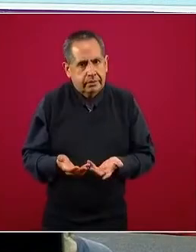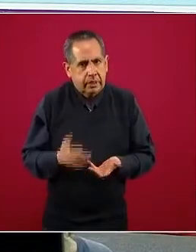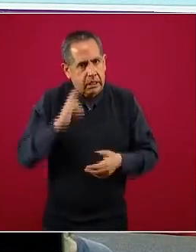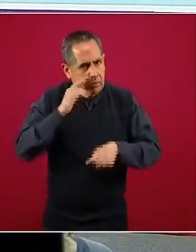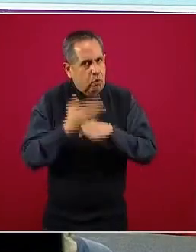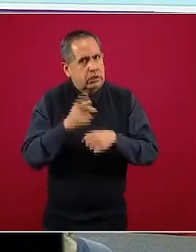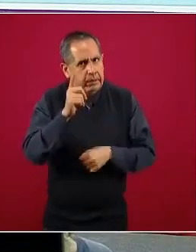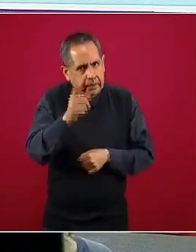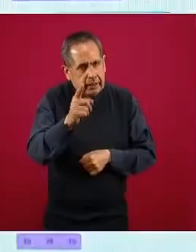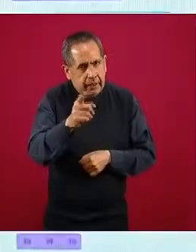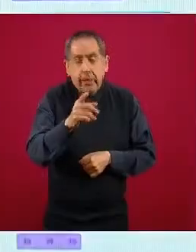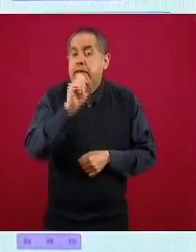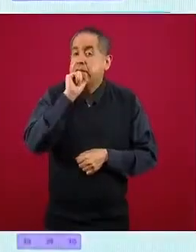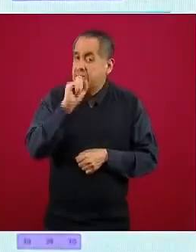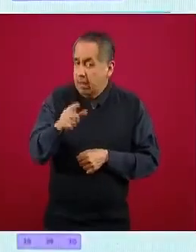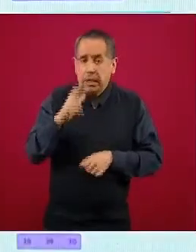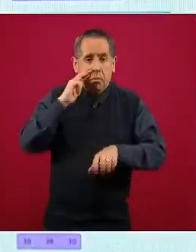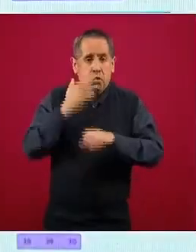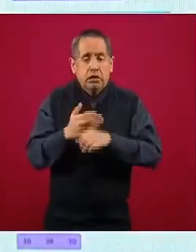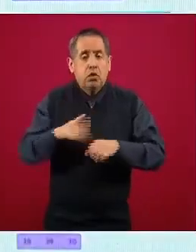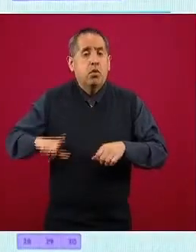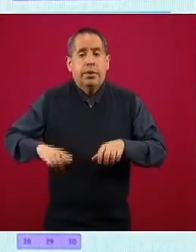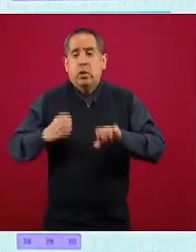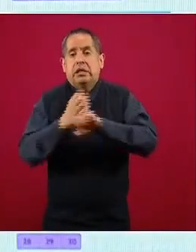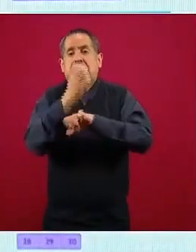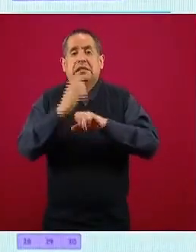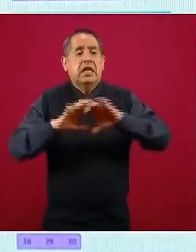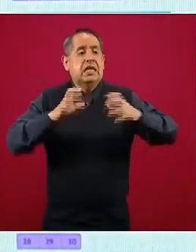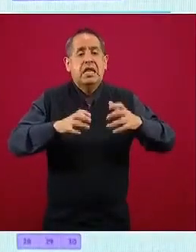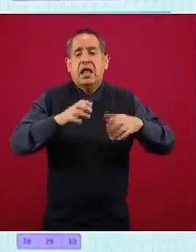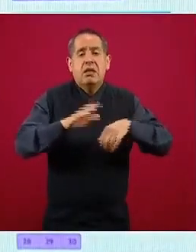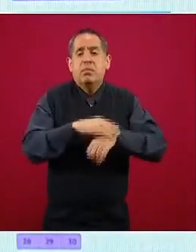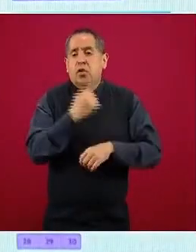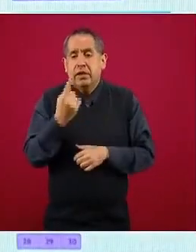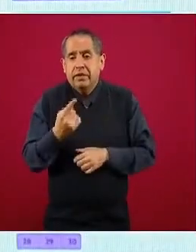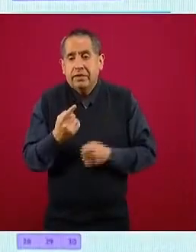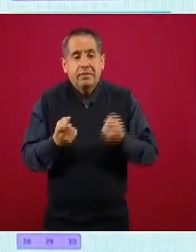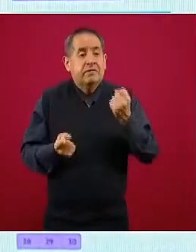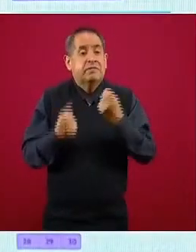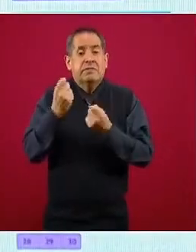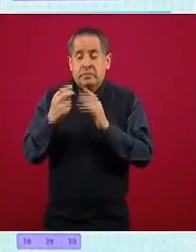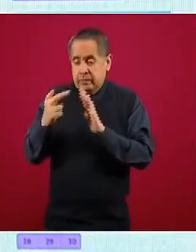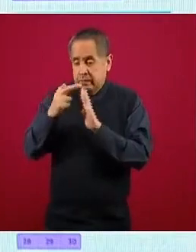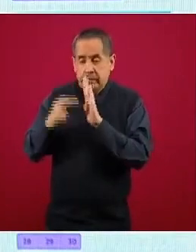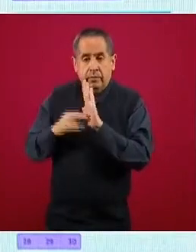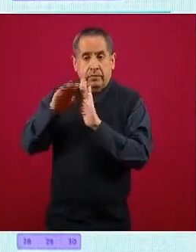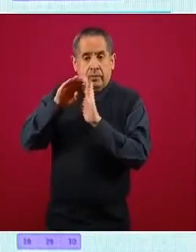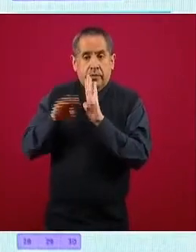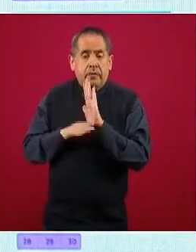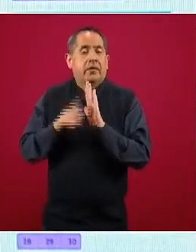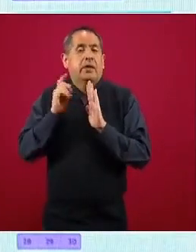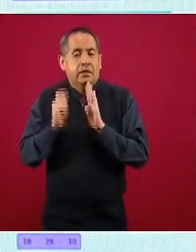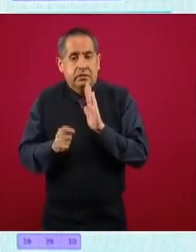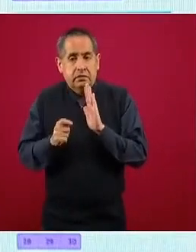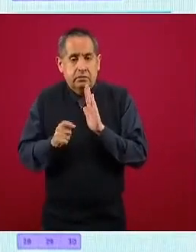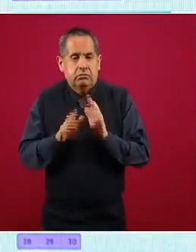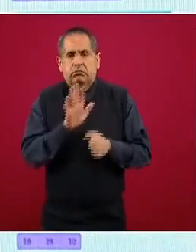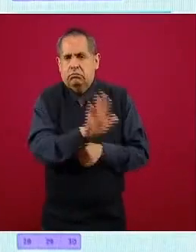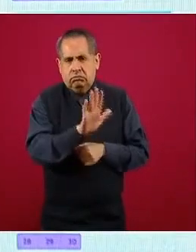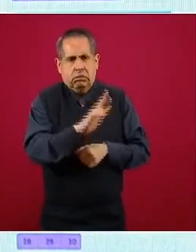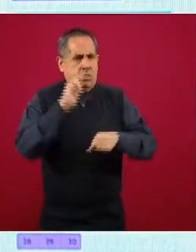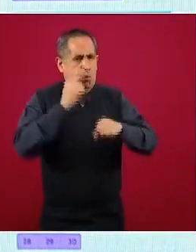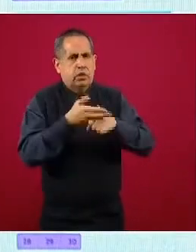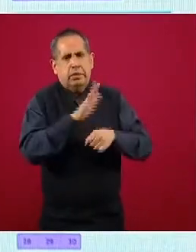también una responsabilidad de los gobiernos estatales, porque algunas disposiciones son